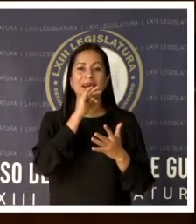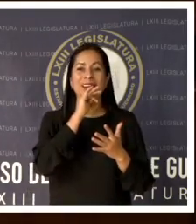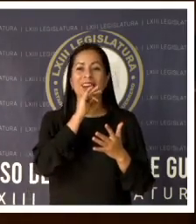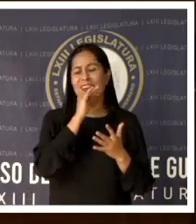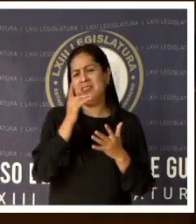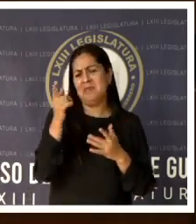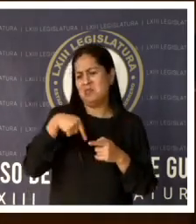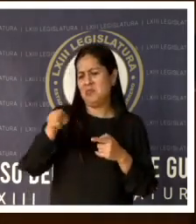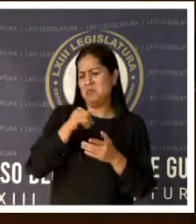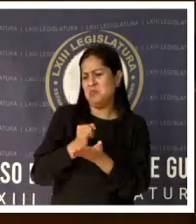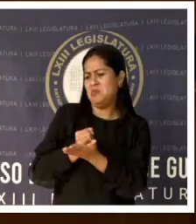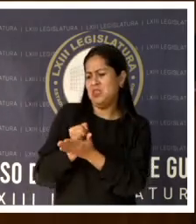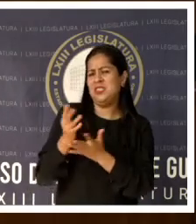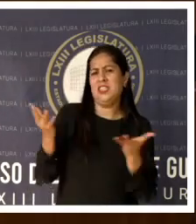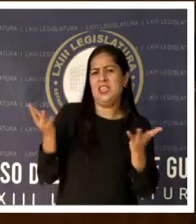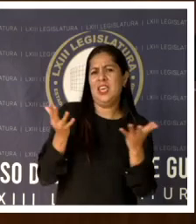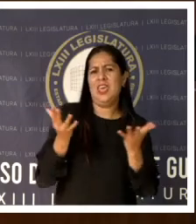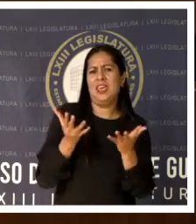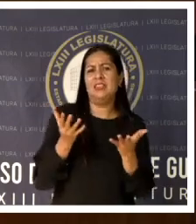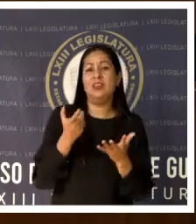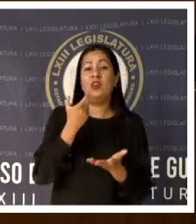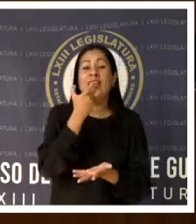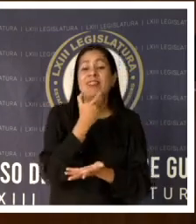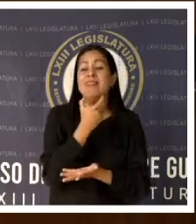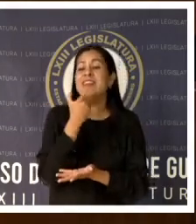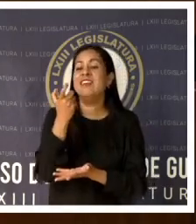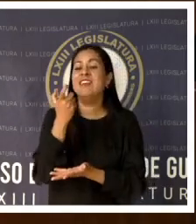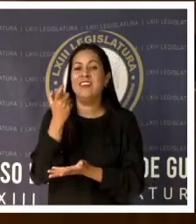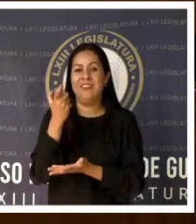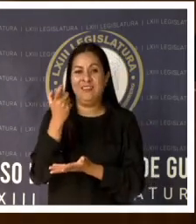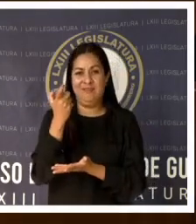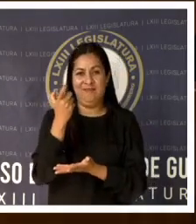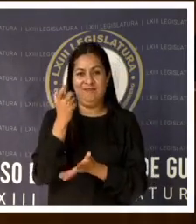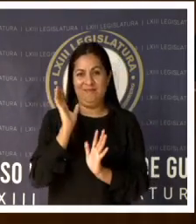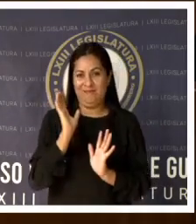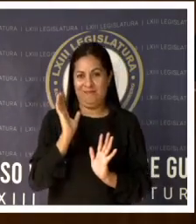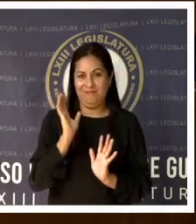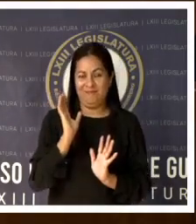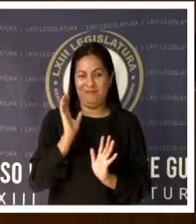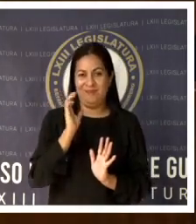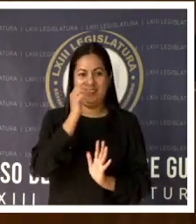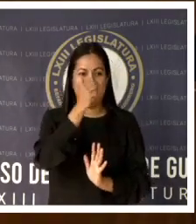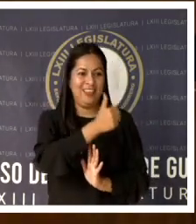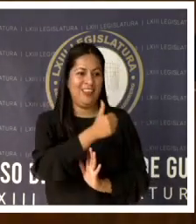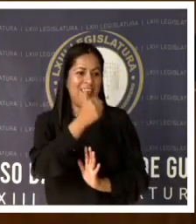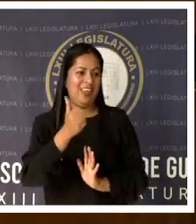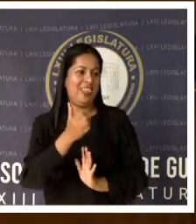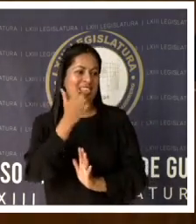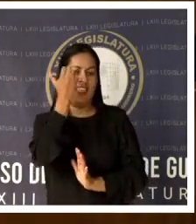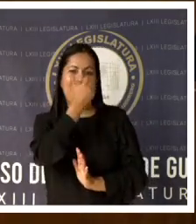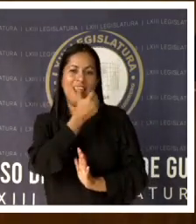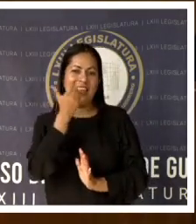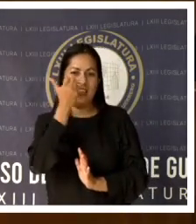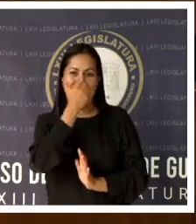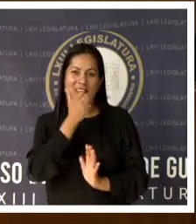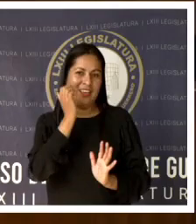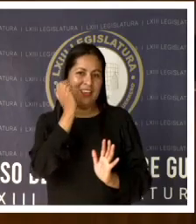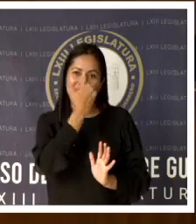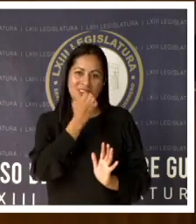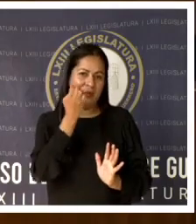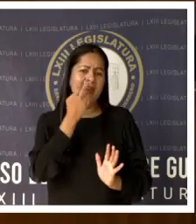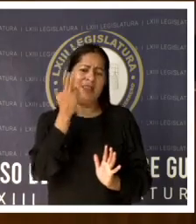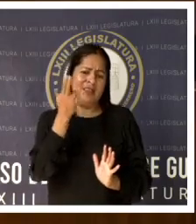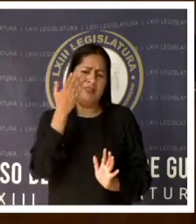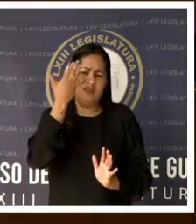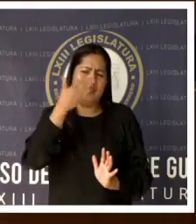ellos deciden Qué hacer con ese recurso público en sus centros de trabajo y que ellos saben las